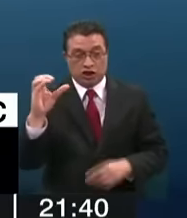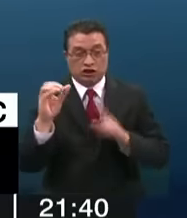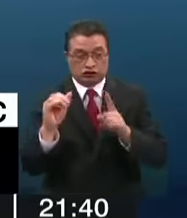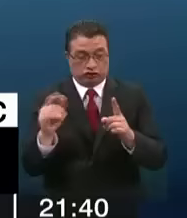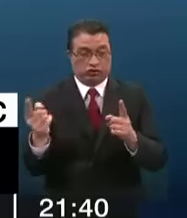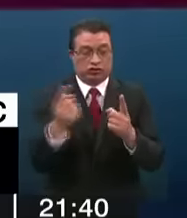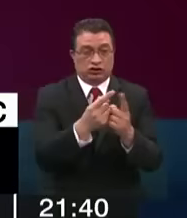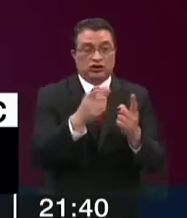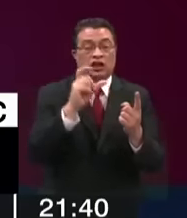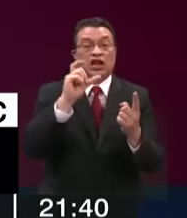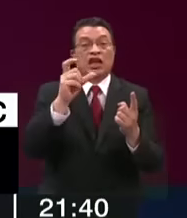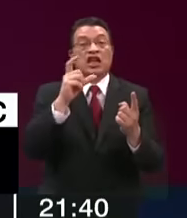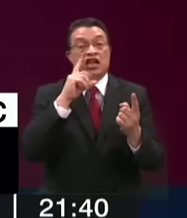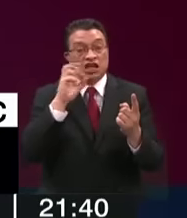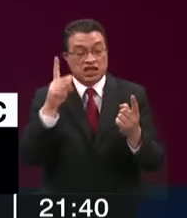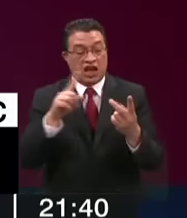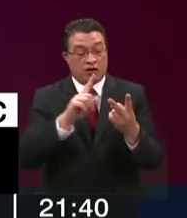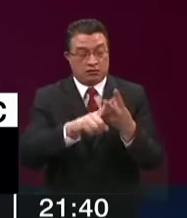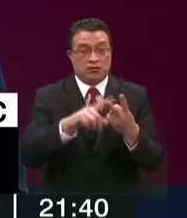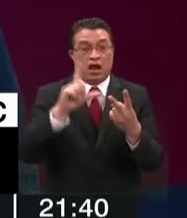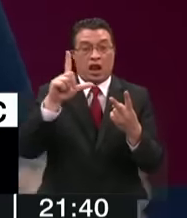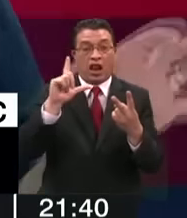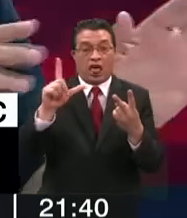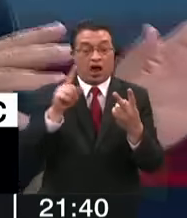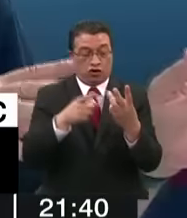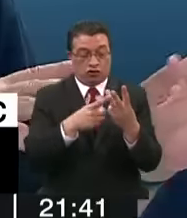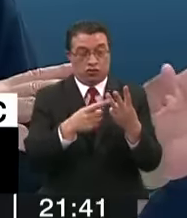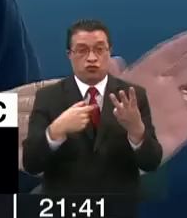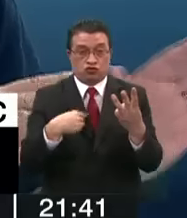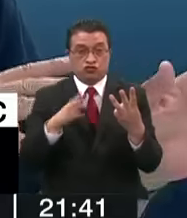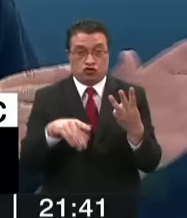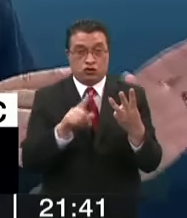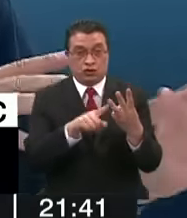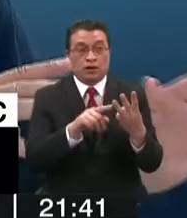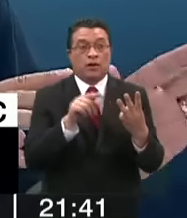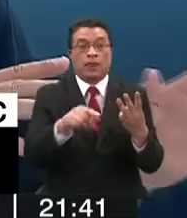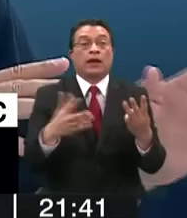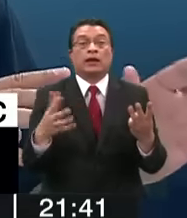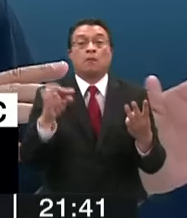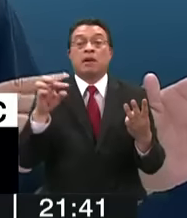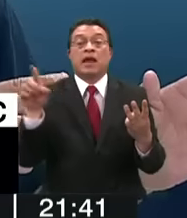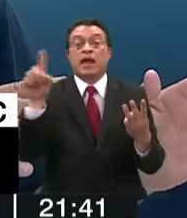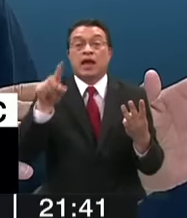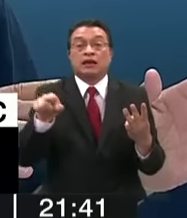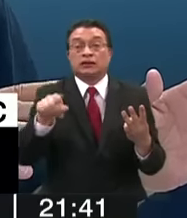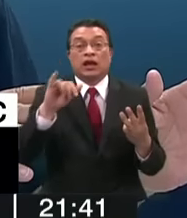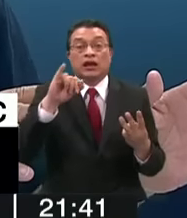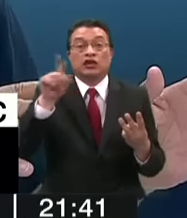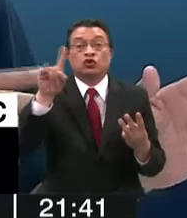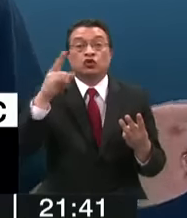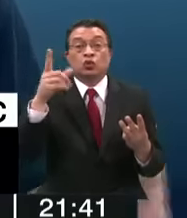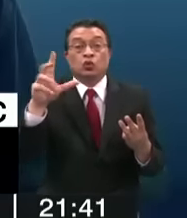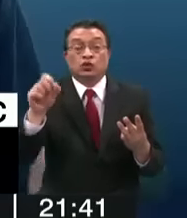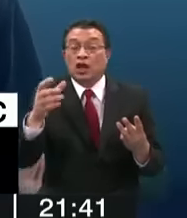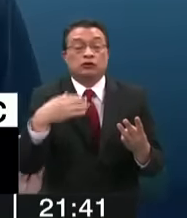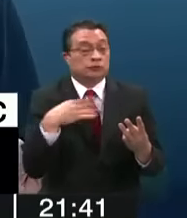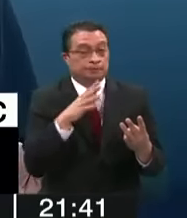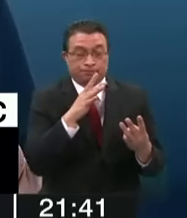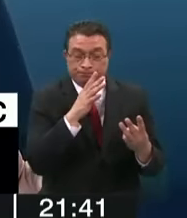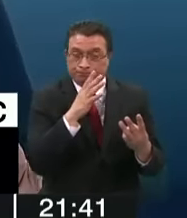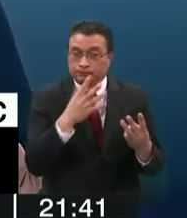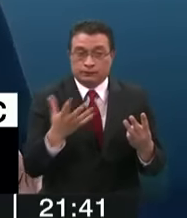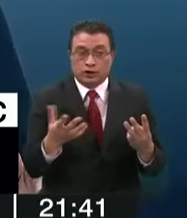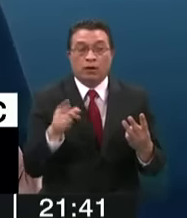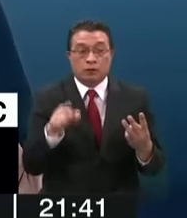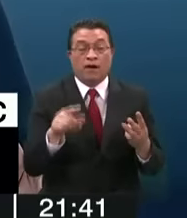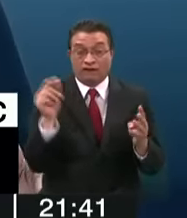Alejandro Guillé y Ricardo Lagos, que es mi candidato. No sé lo que va a pasar con el Partido Socialista, con Insulza y Atria. Pero además, eso